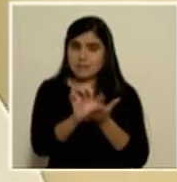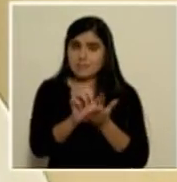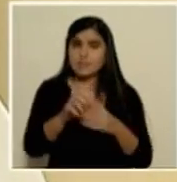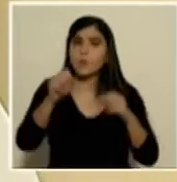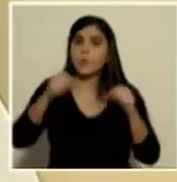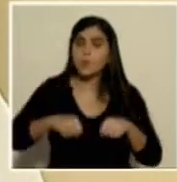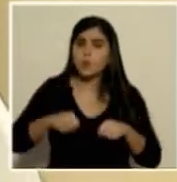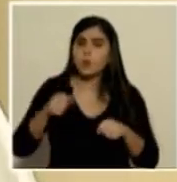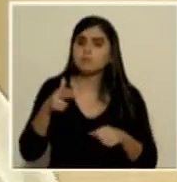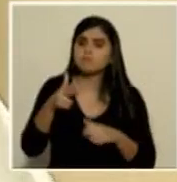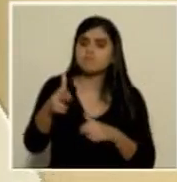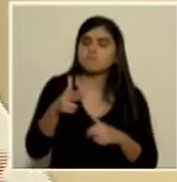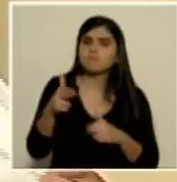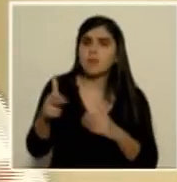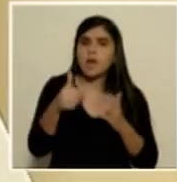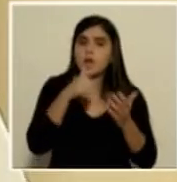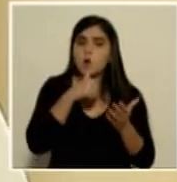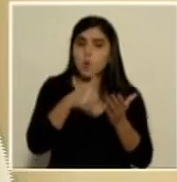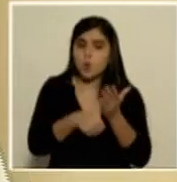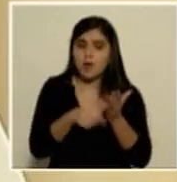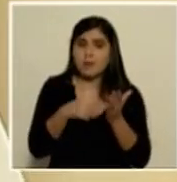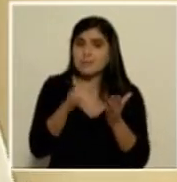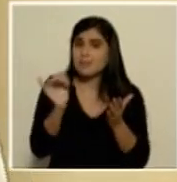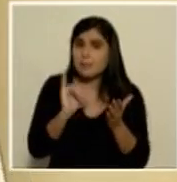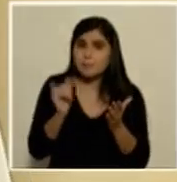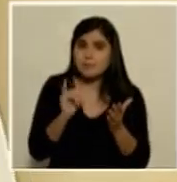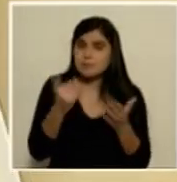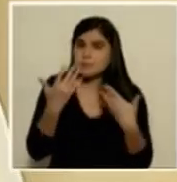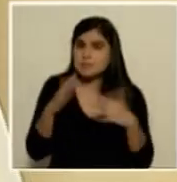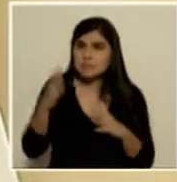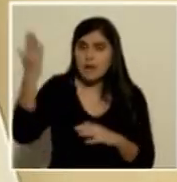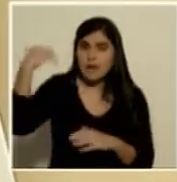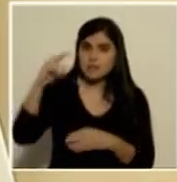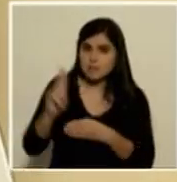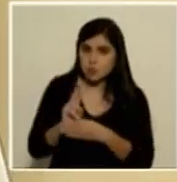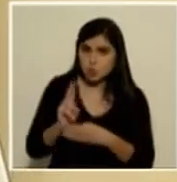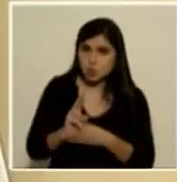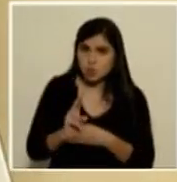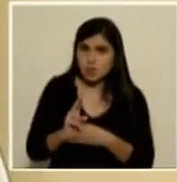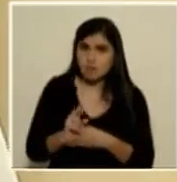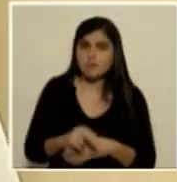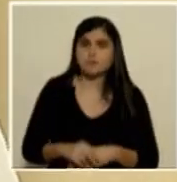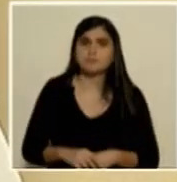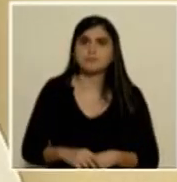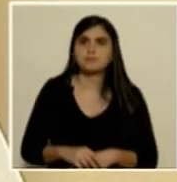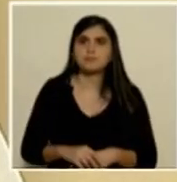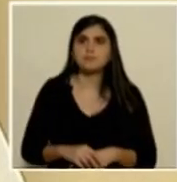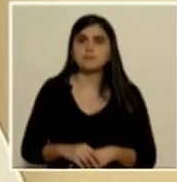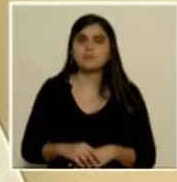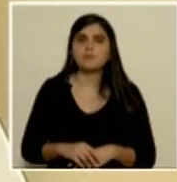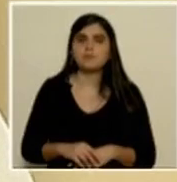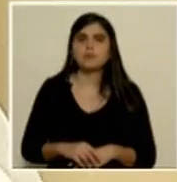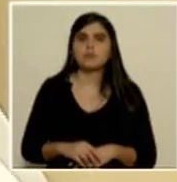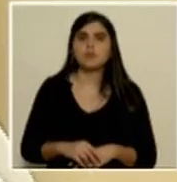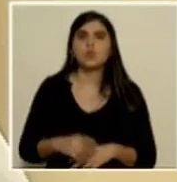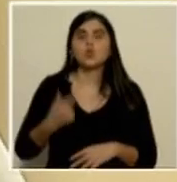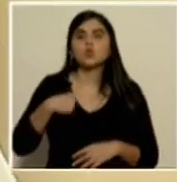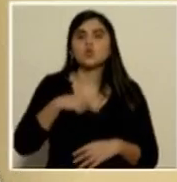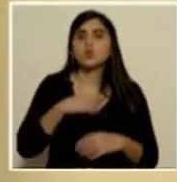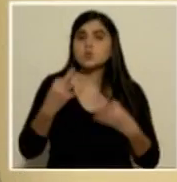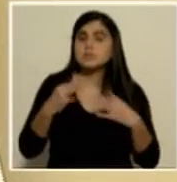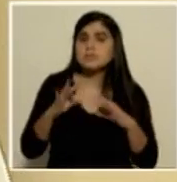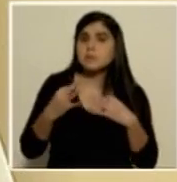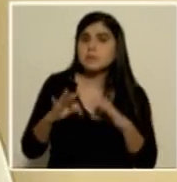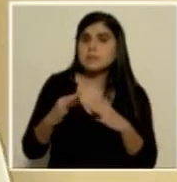ya venían teniendo, es la misma, es el servicio ordinario y pueden hacerlo porque estamos tratando también, en la medida de lo posible, con